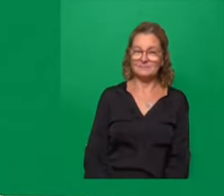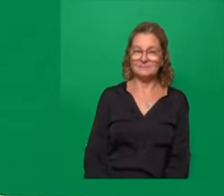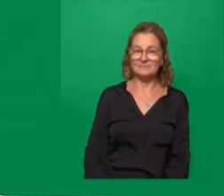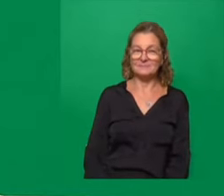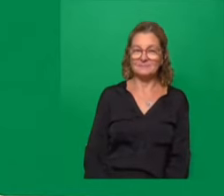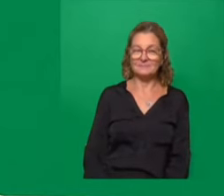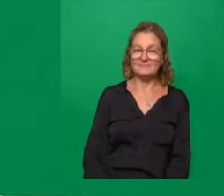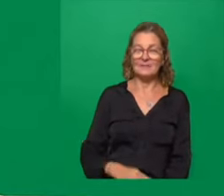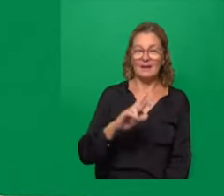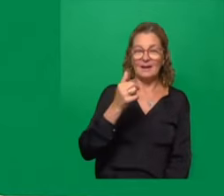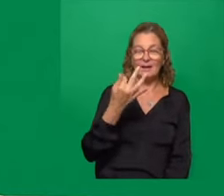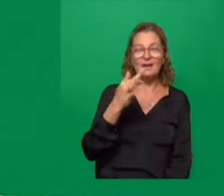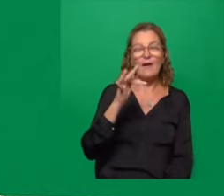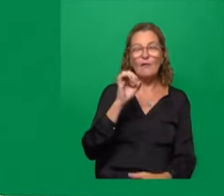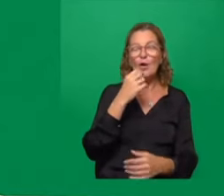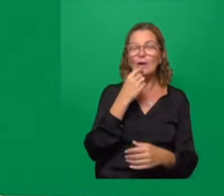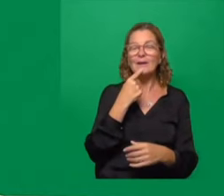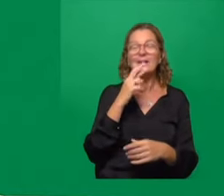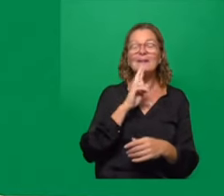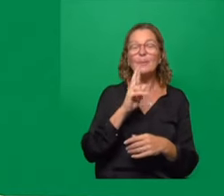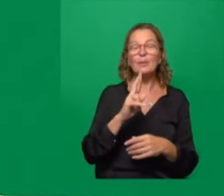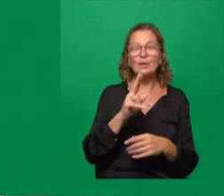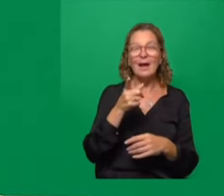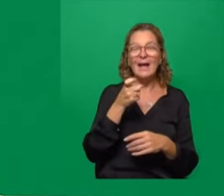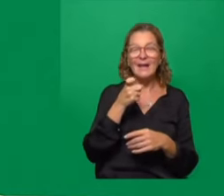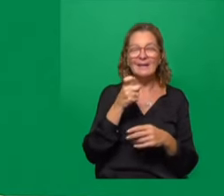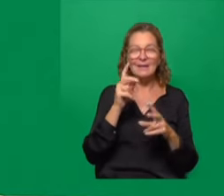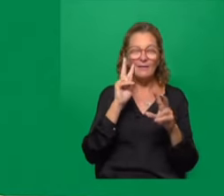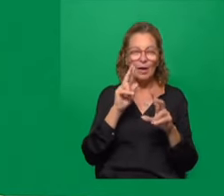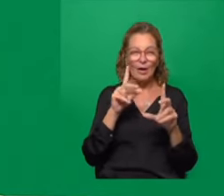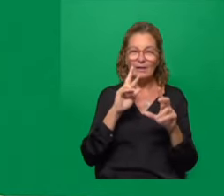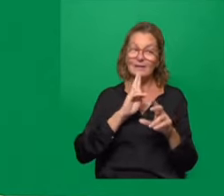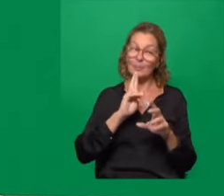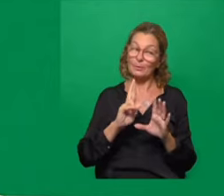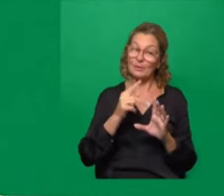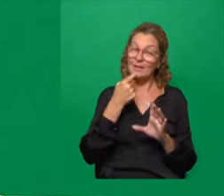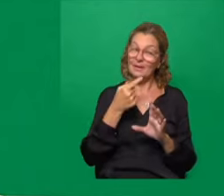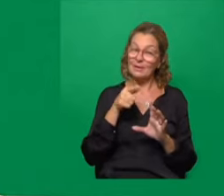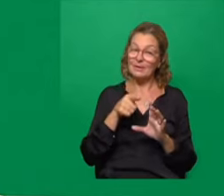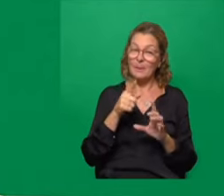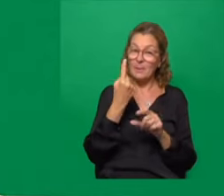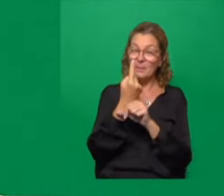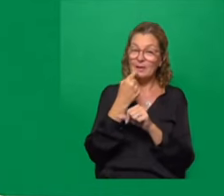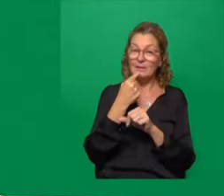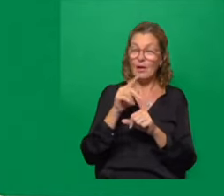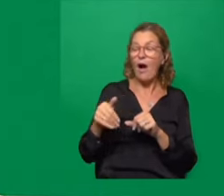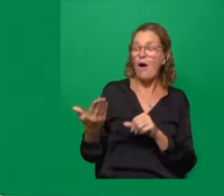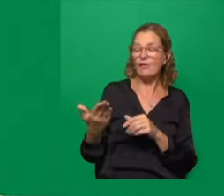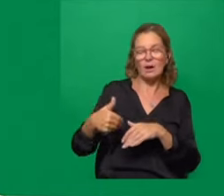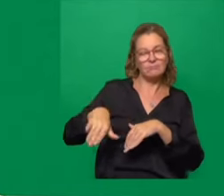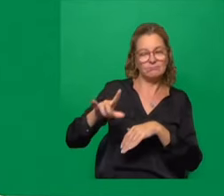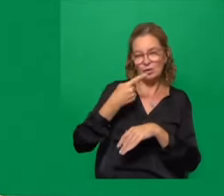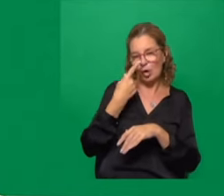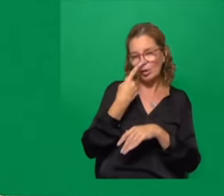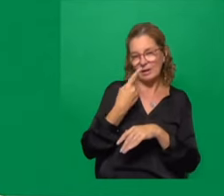Raffo le respondió a Mujica y lo hizo a través de la red social X, podemos ir viendo, porque justamente lo que dijo allí fue, en primer término, que los de afuera son de palo, usó